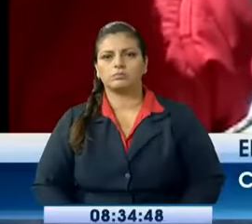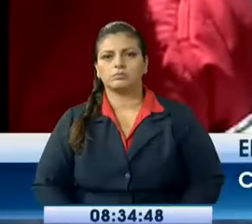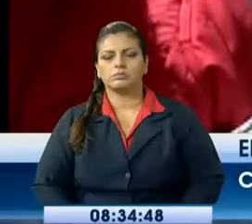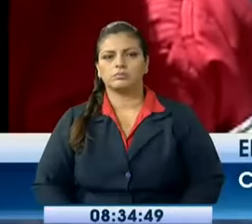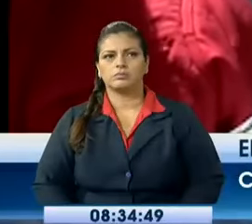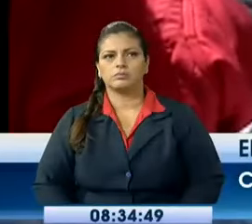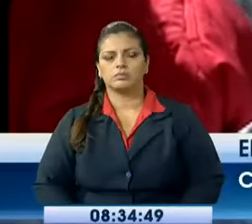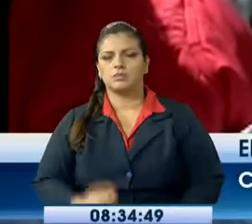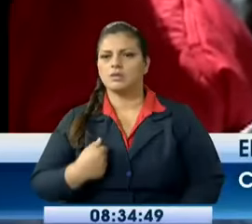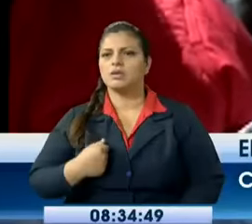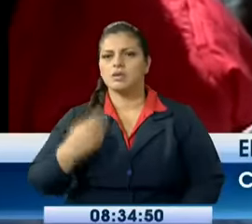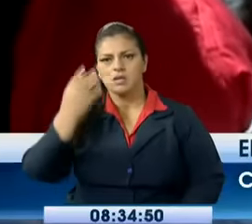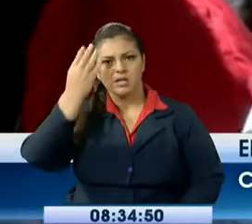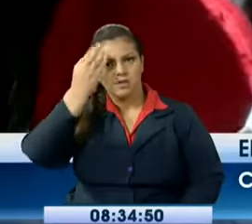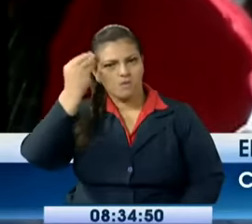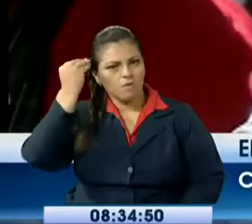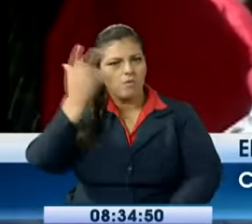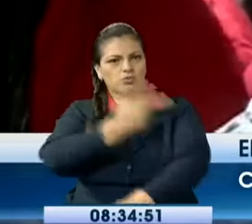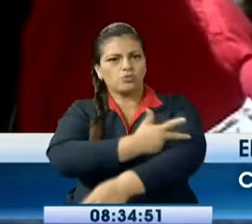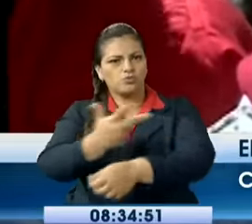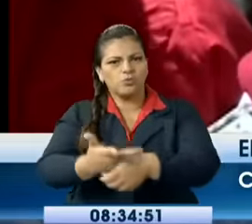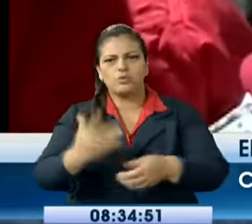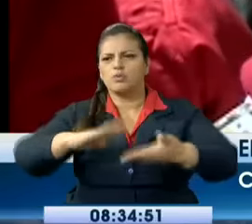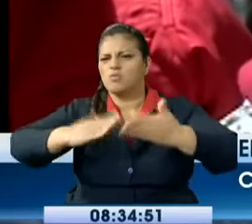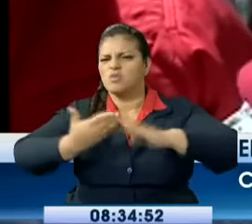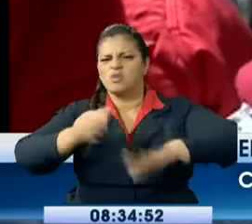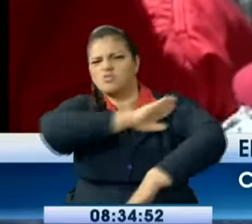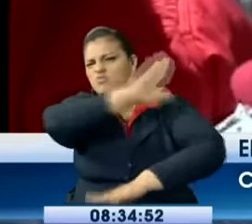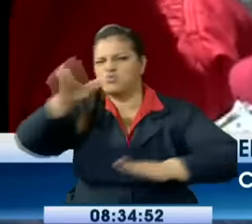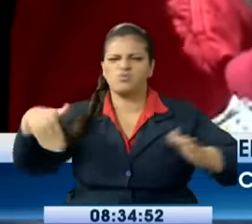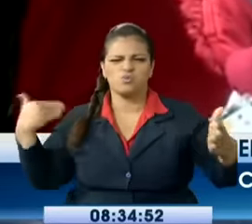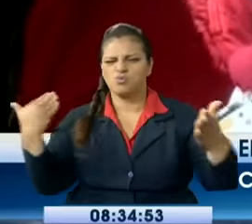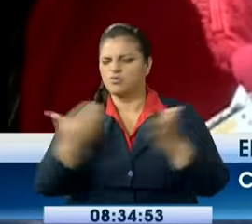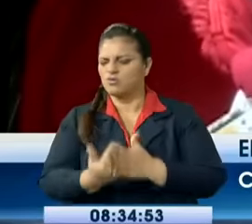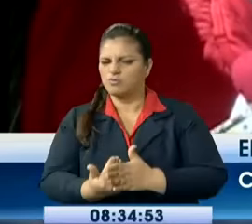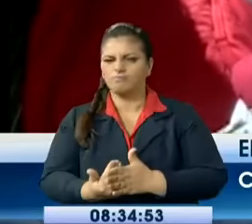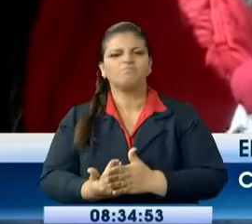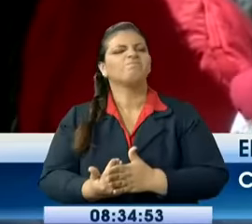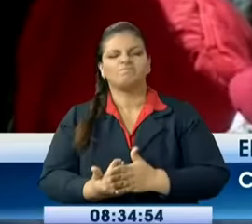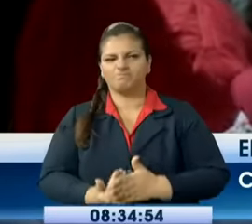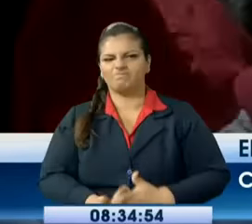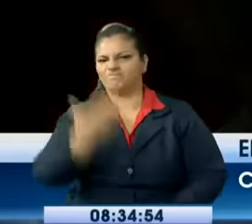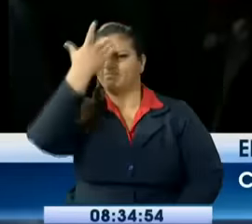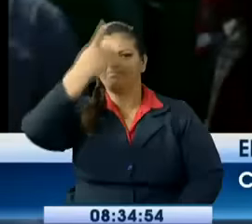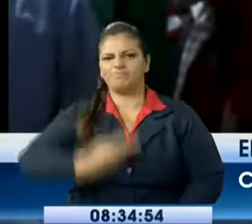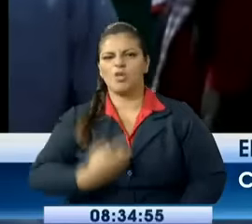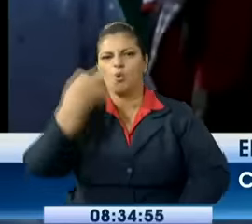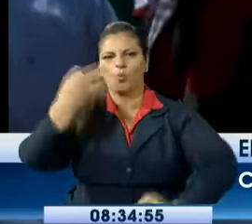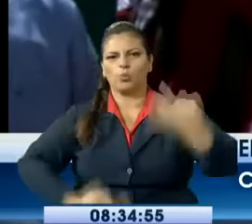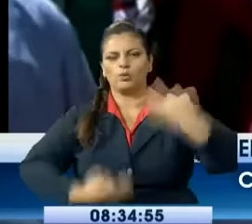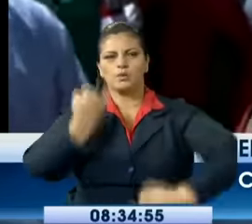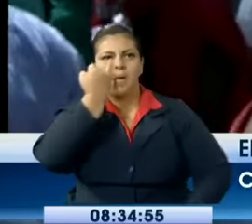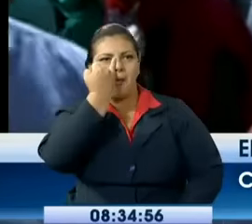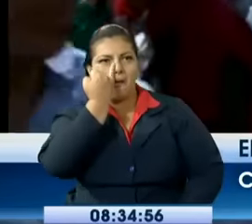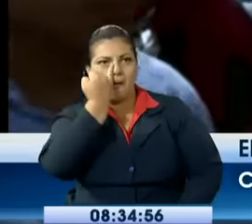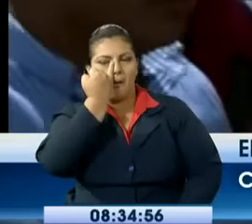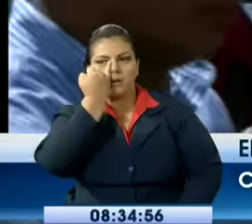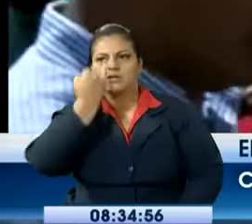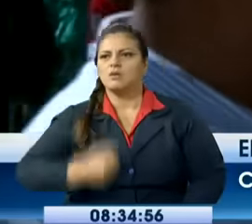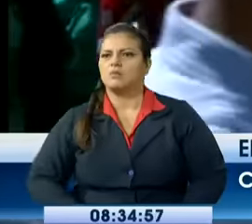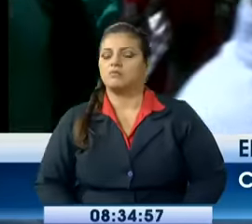Llevamos a Chimborazo y toda la gente de la comunidad vinimos para acá. Entonces por eso pedimos para hacer la justicia indígena. Aproximadamente